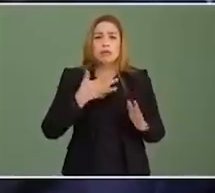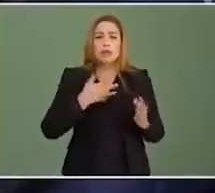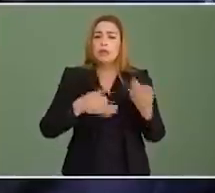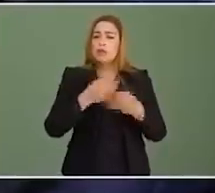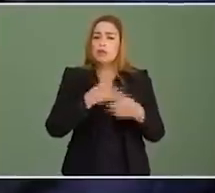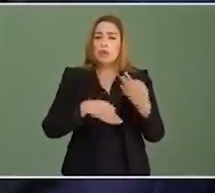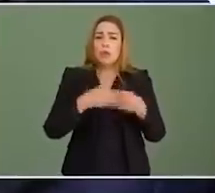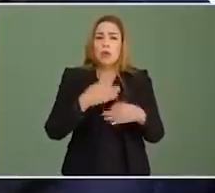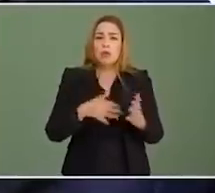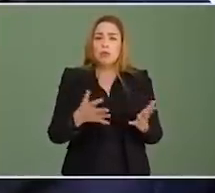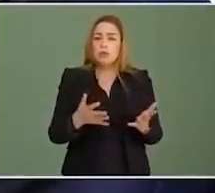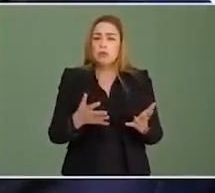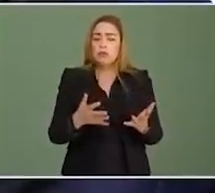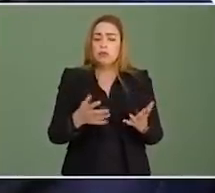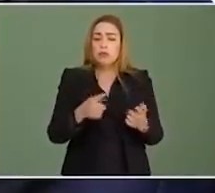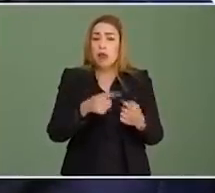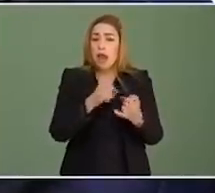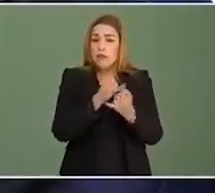no podríamos